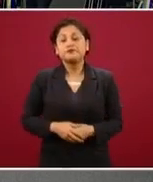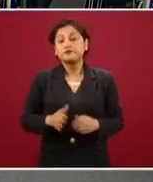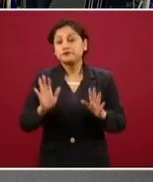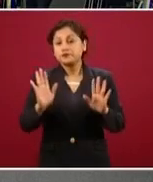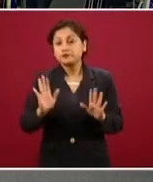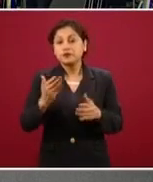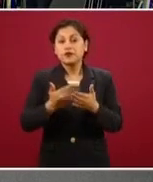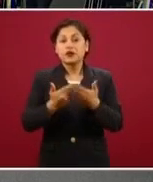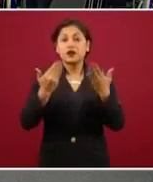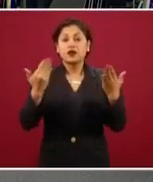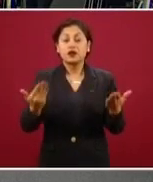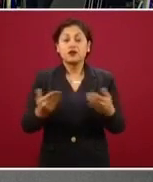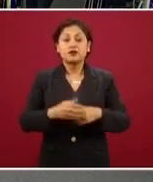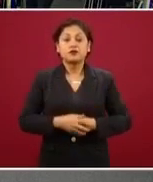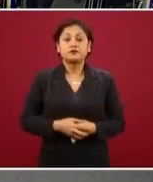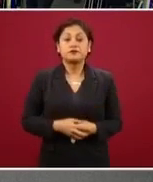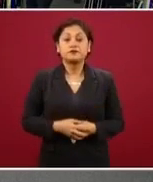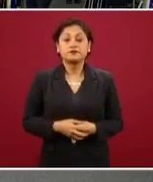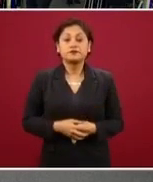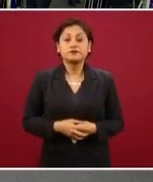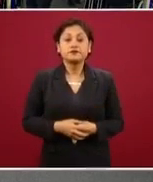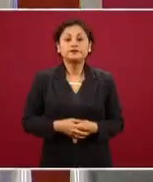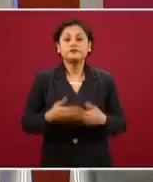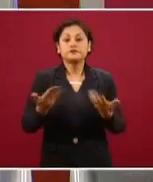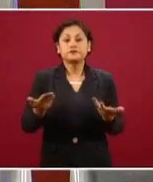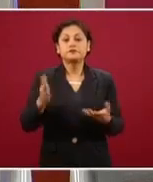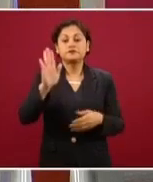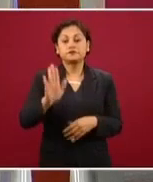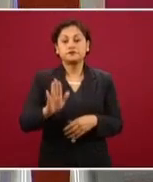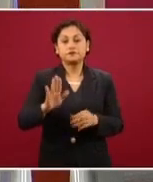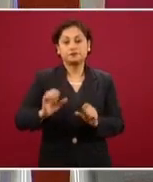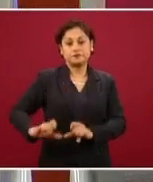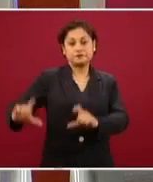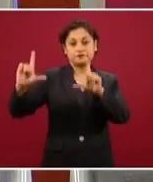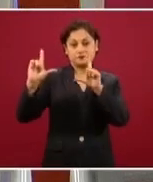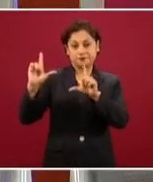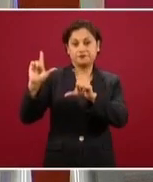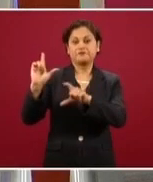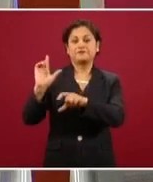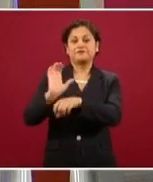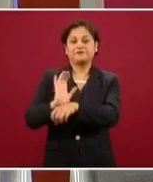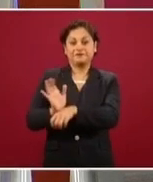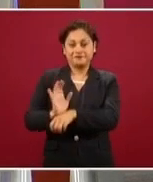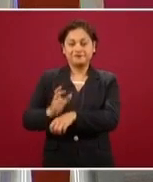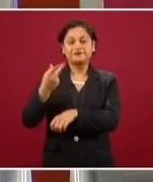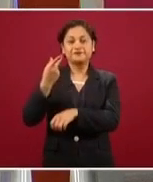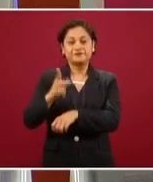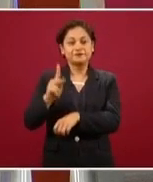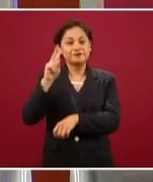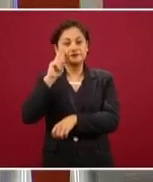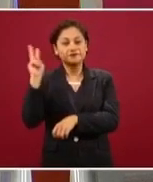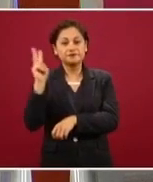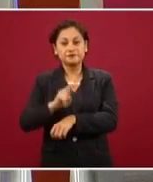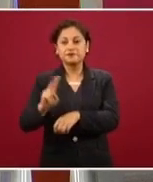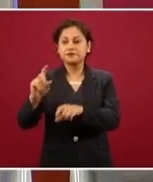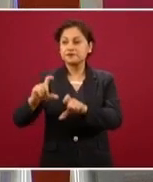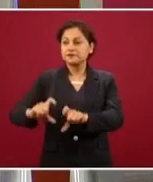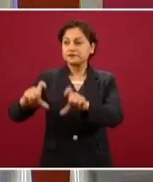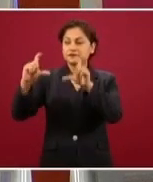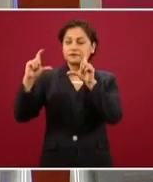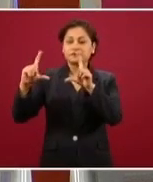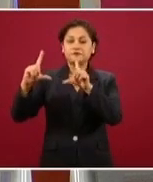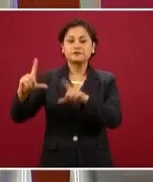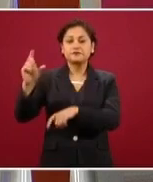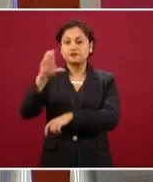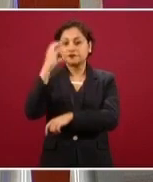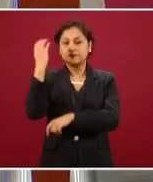por la velocidad, no necesariamente por la espectacularidad de la película, vamos a poner fotos de distintas visitas que el